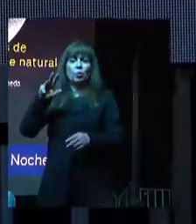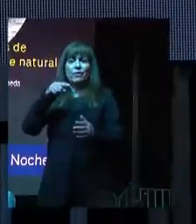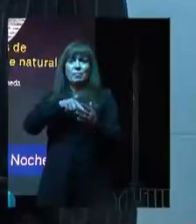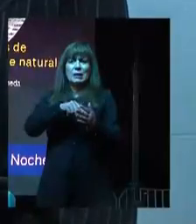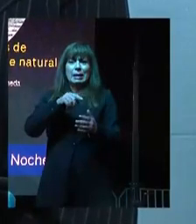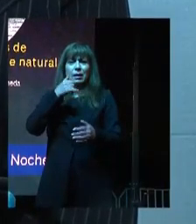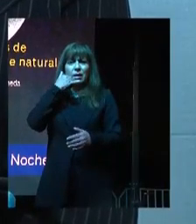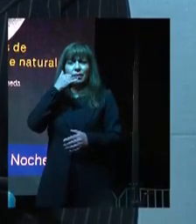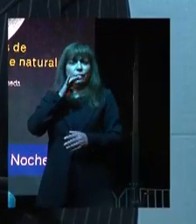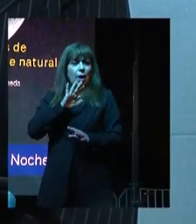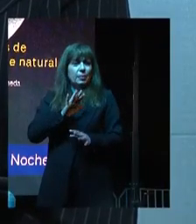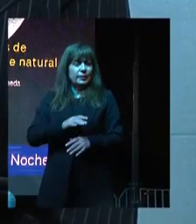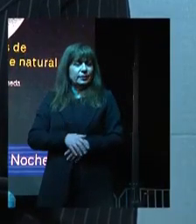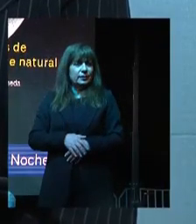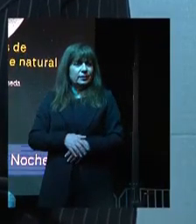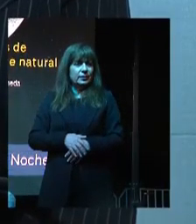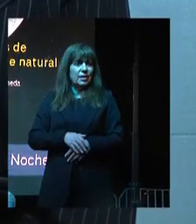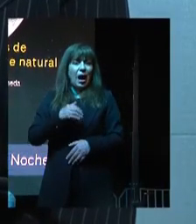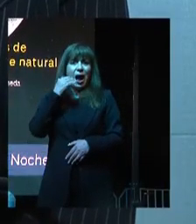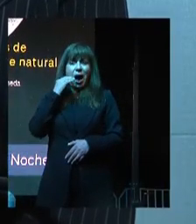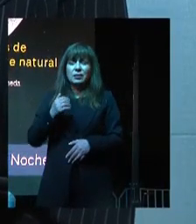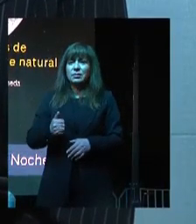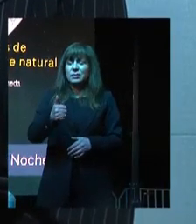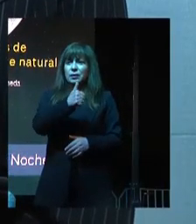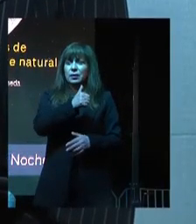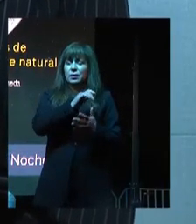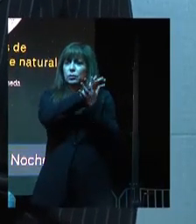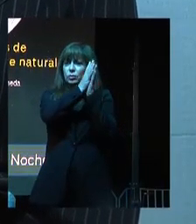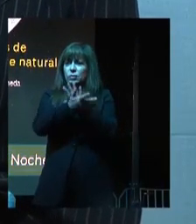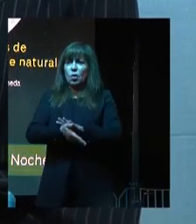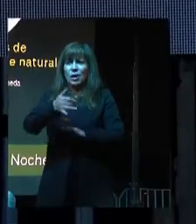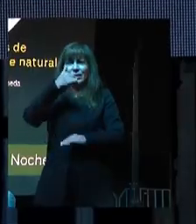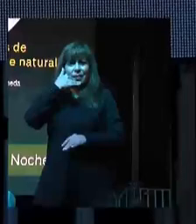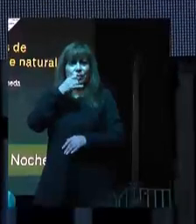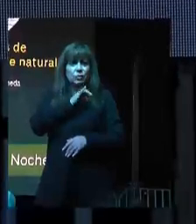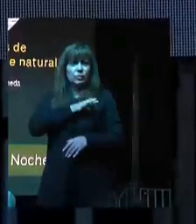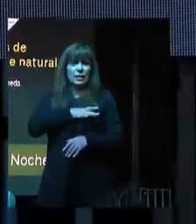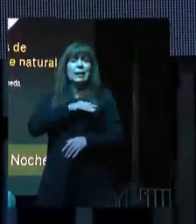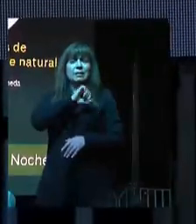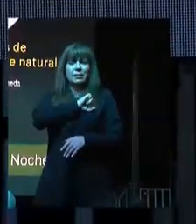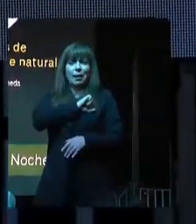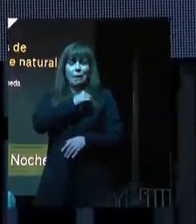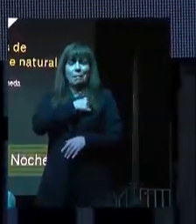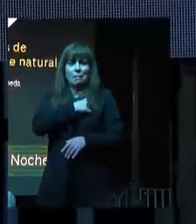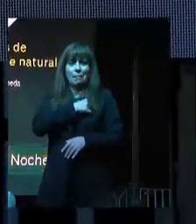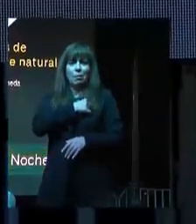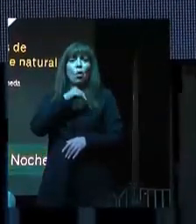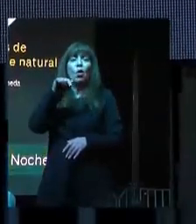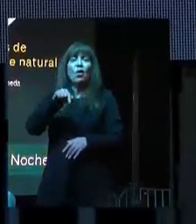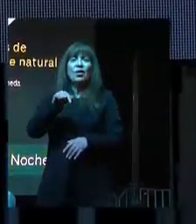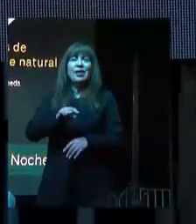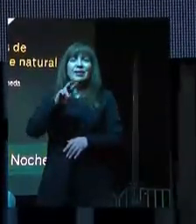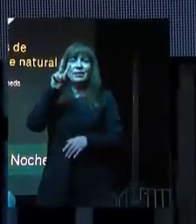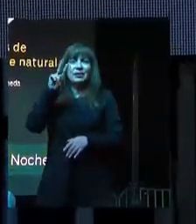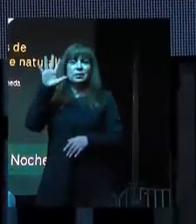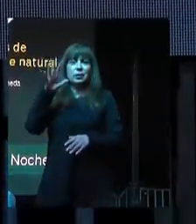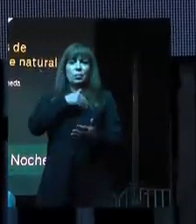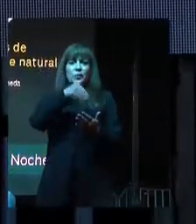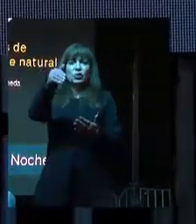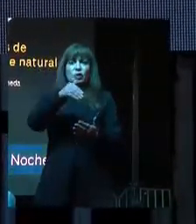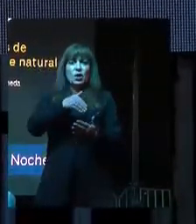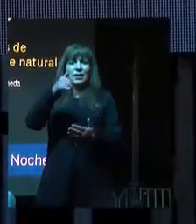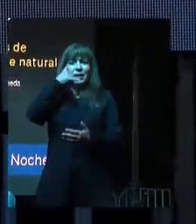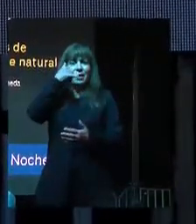creo que casi todos los teléfonos de Chile estaban en Santiago. Hoy día hay 25 millones de teléfonos